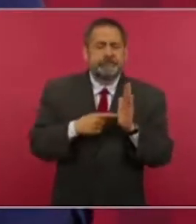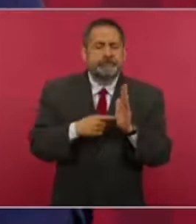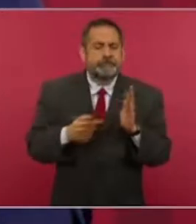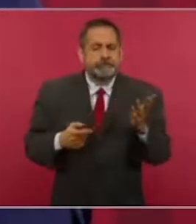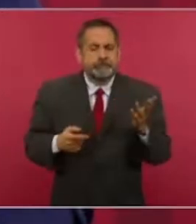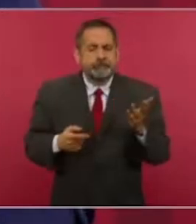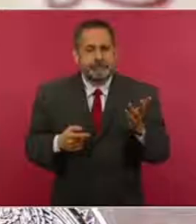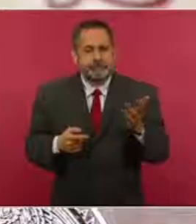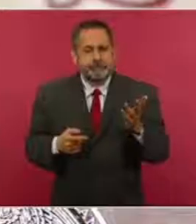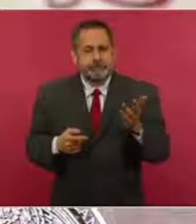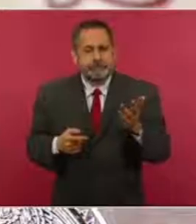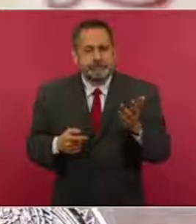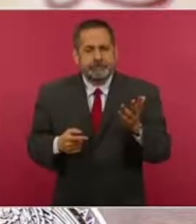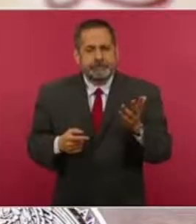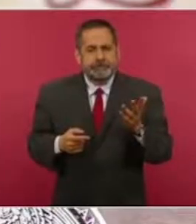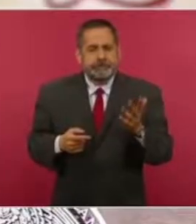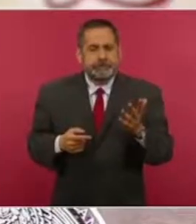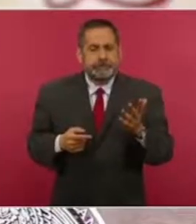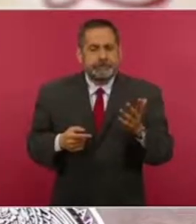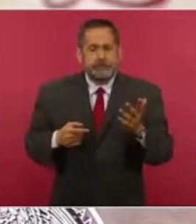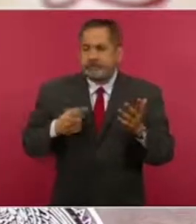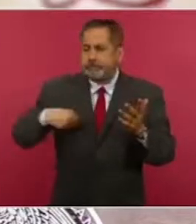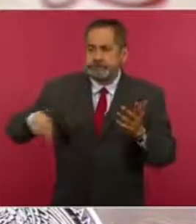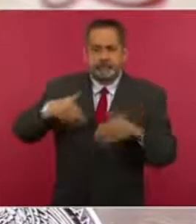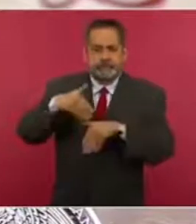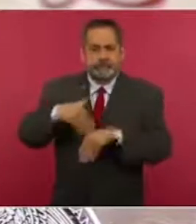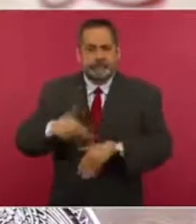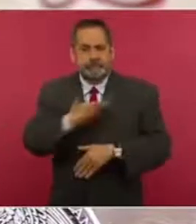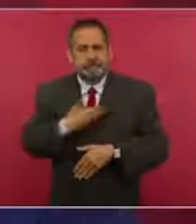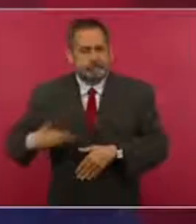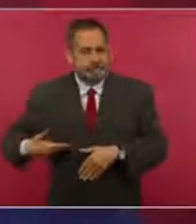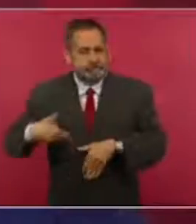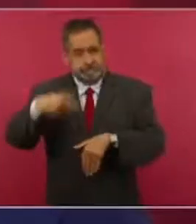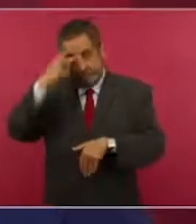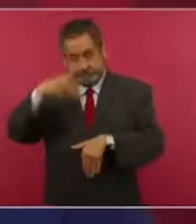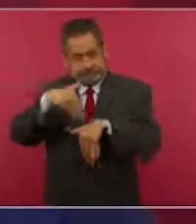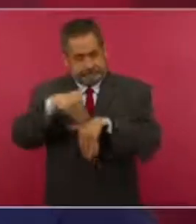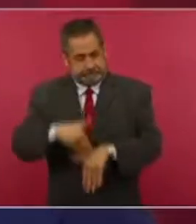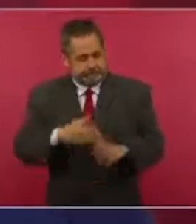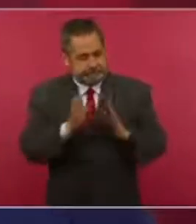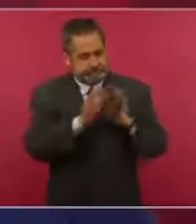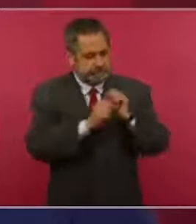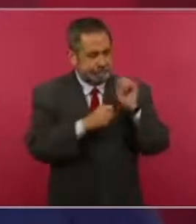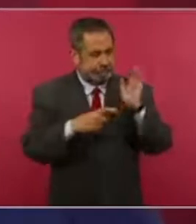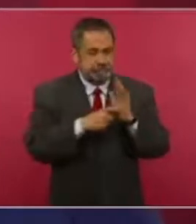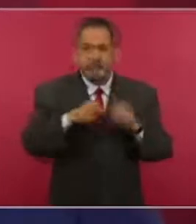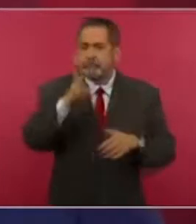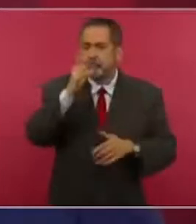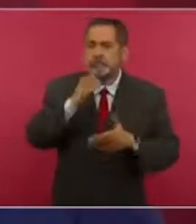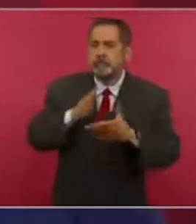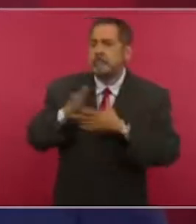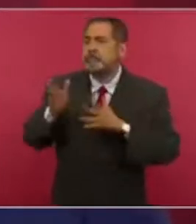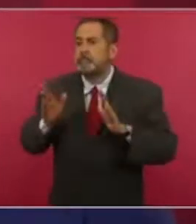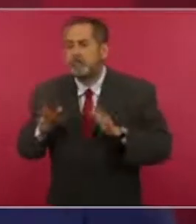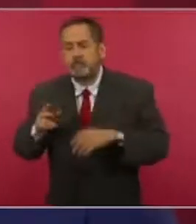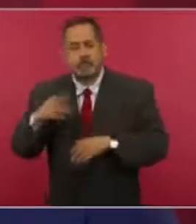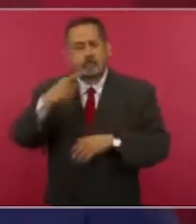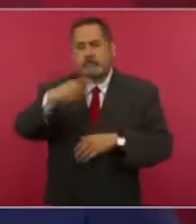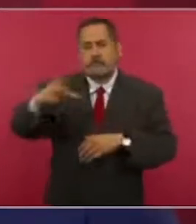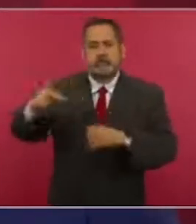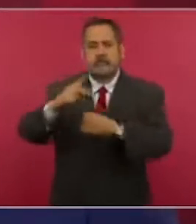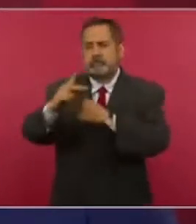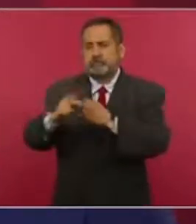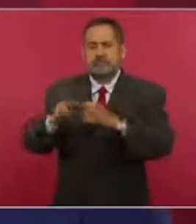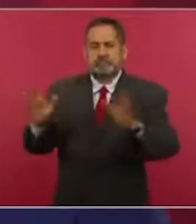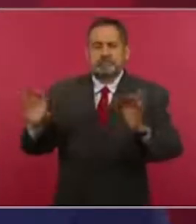a los que tiene que apegarse el presidente de México, es a la no intervención, autodeterminación de los pueblos